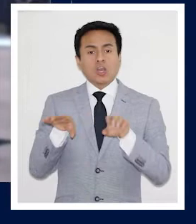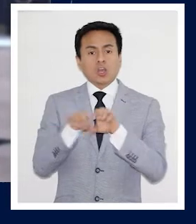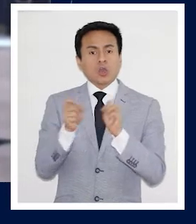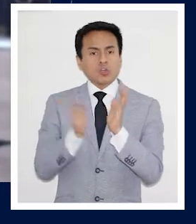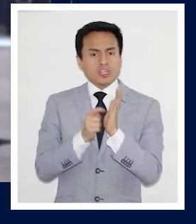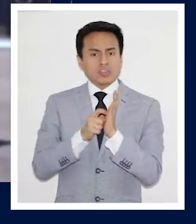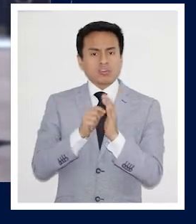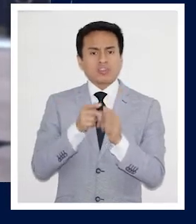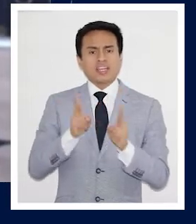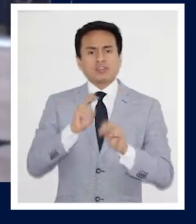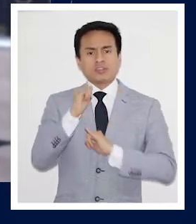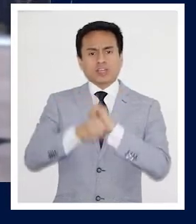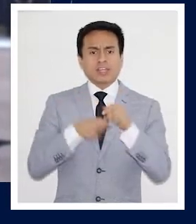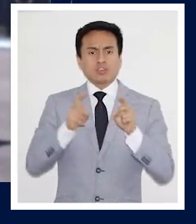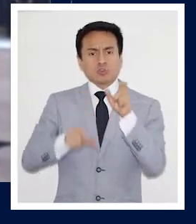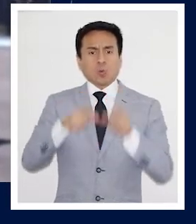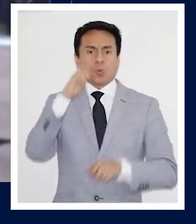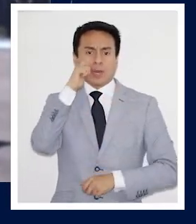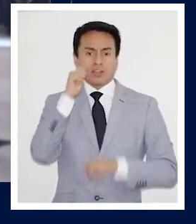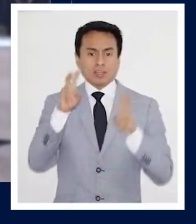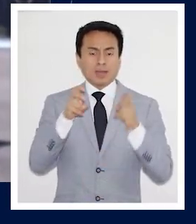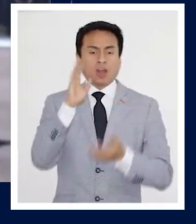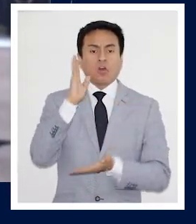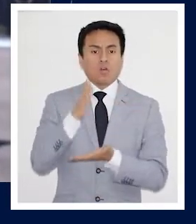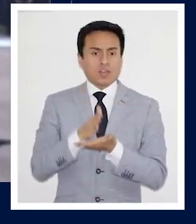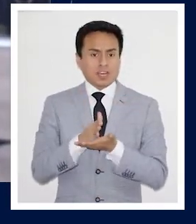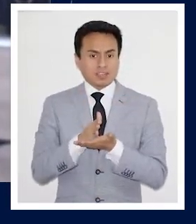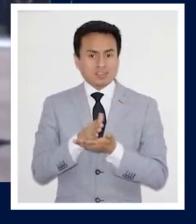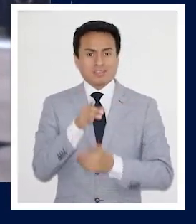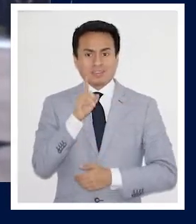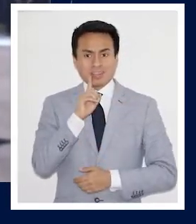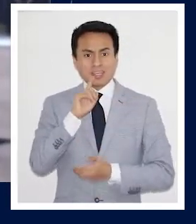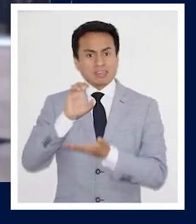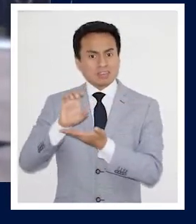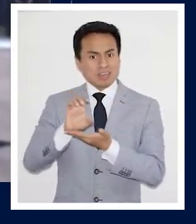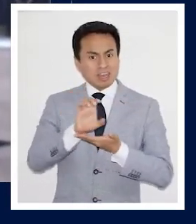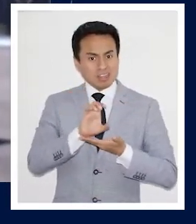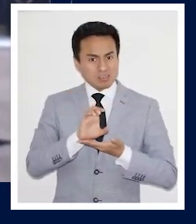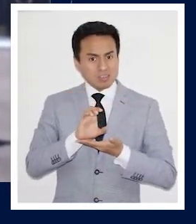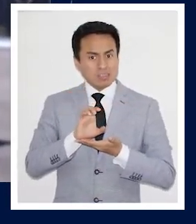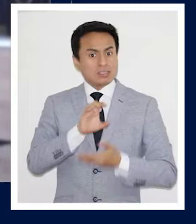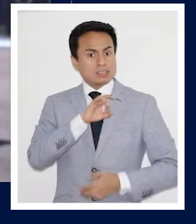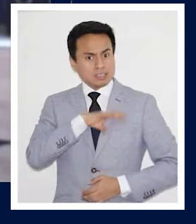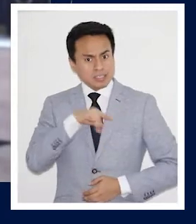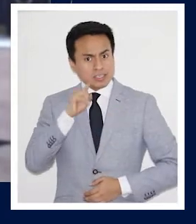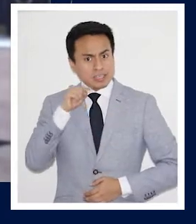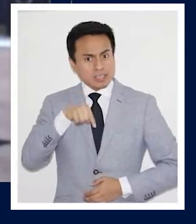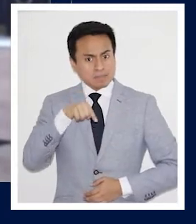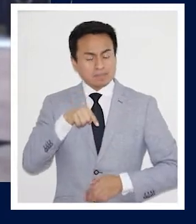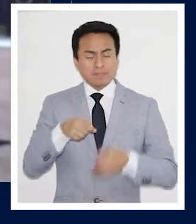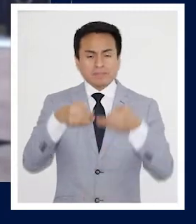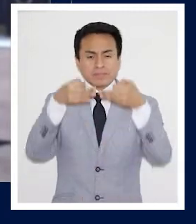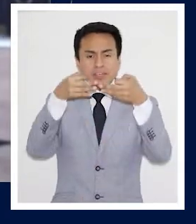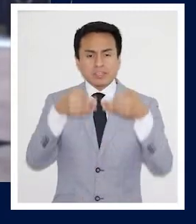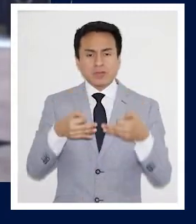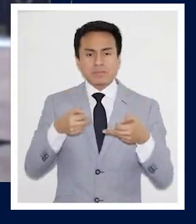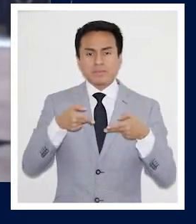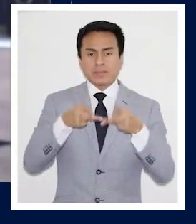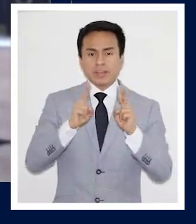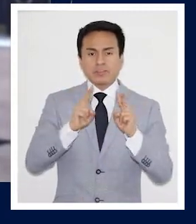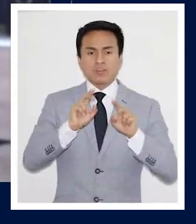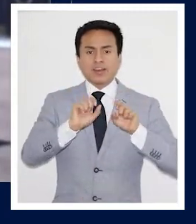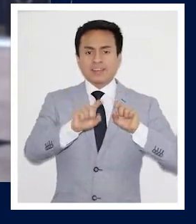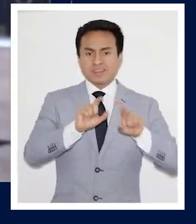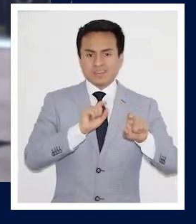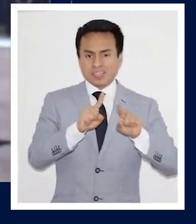existe consenso en el derecho internacional de los derechos humanos acerca de la obligación que tienen los estados, entre ellos Chile, de asegurar